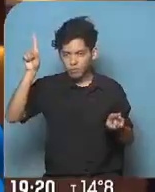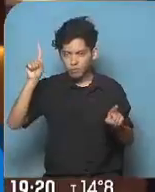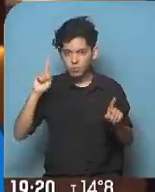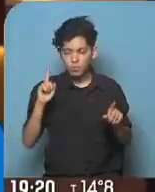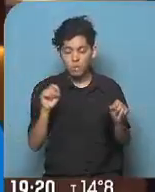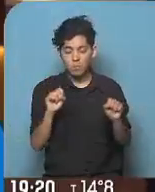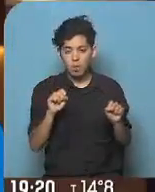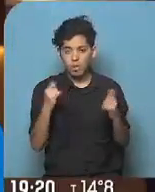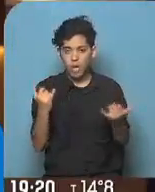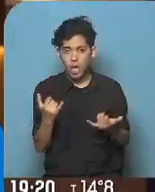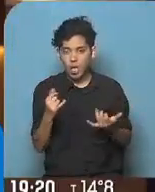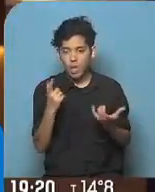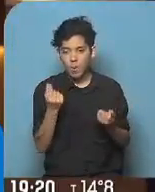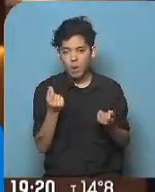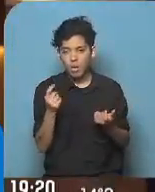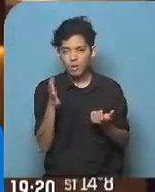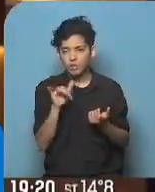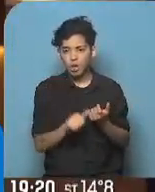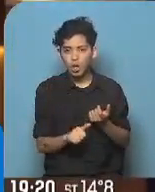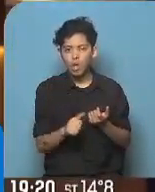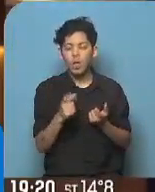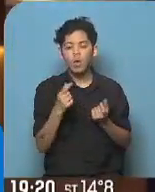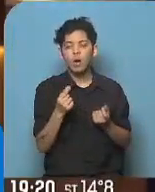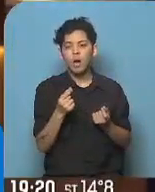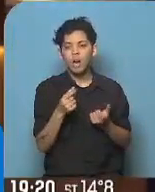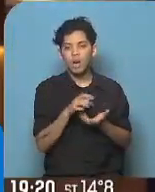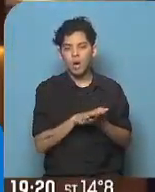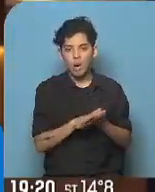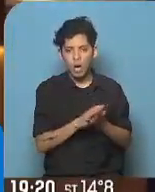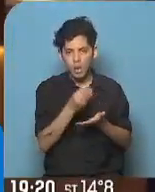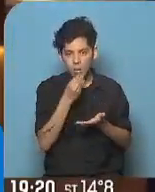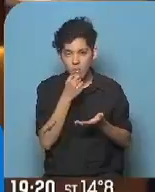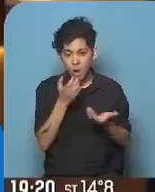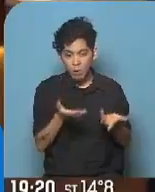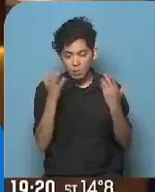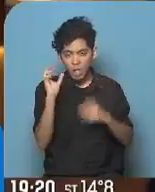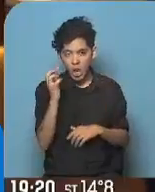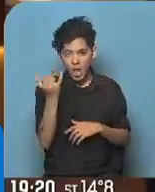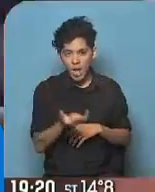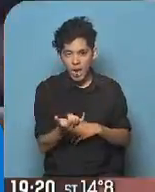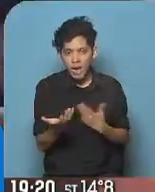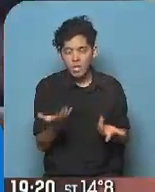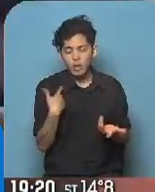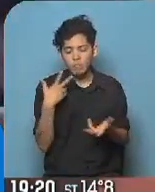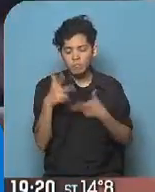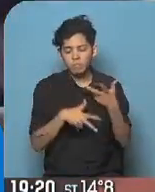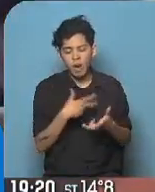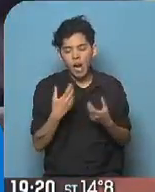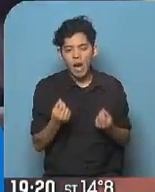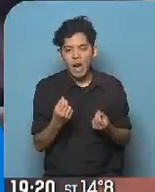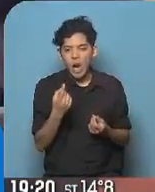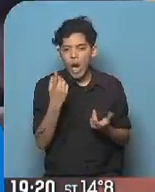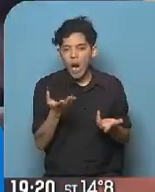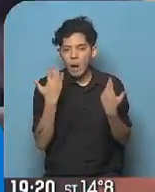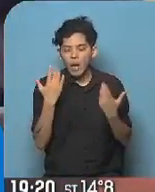en el precio cotidiano y en el valor de la canasta el aumento del dólar con lo cual te diría que un aumento